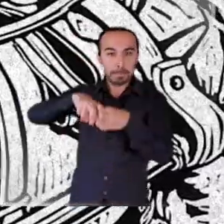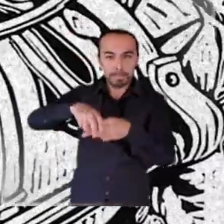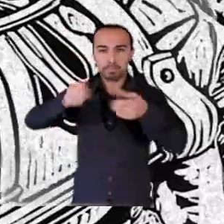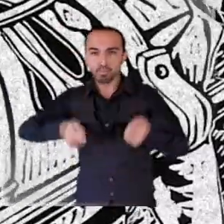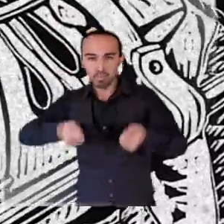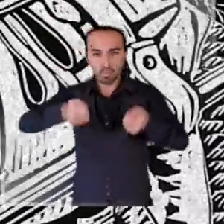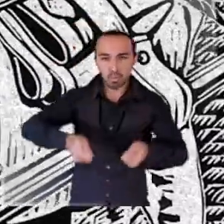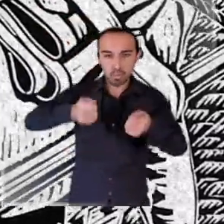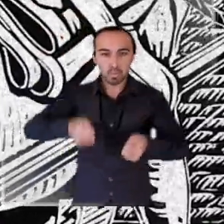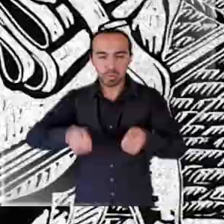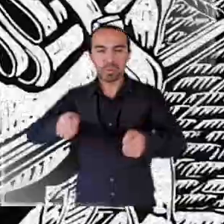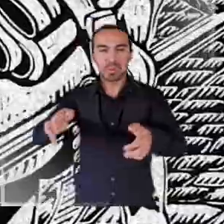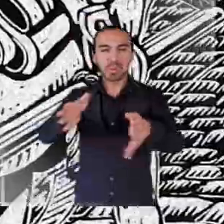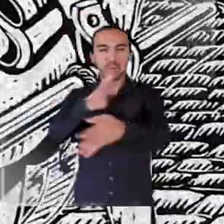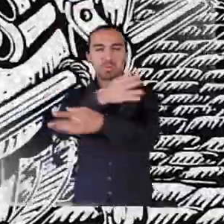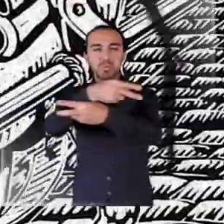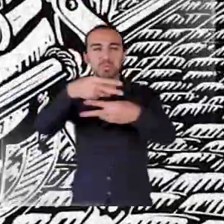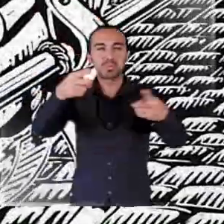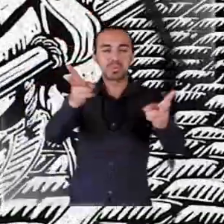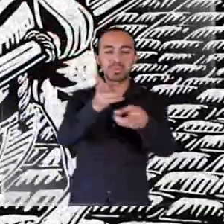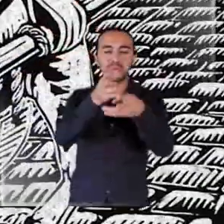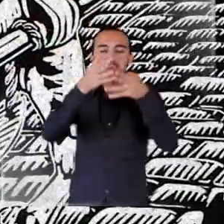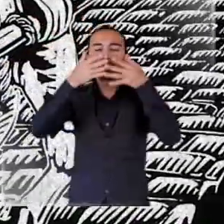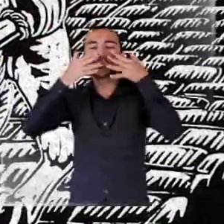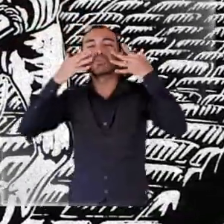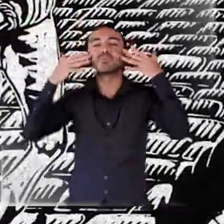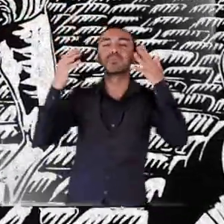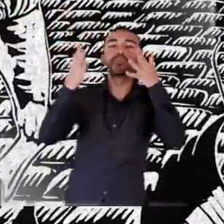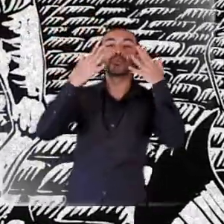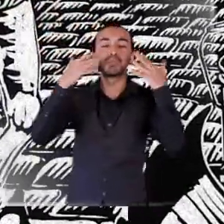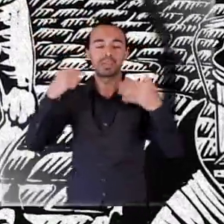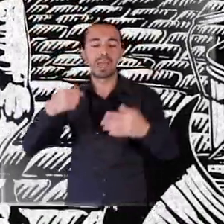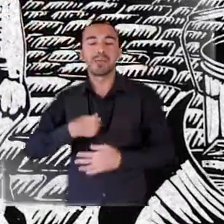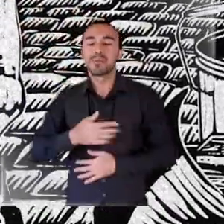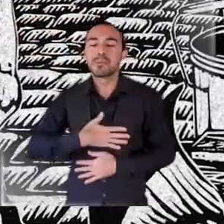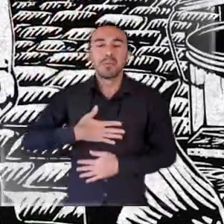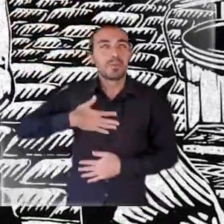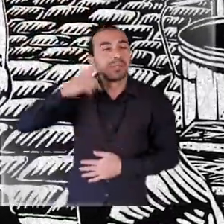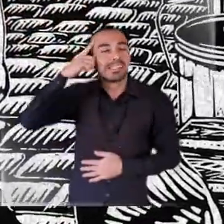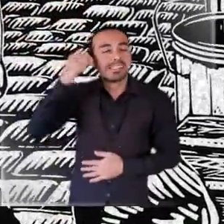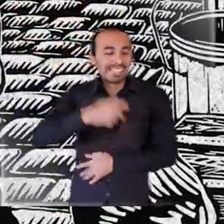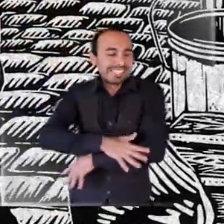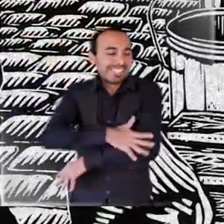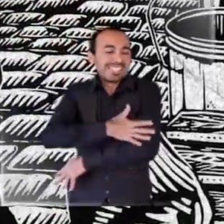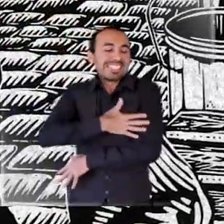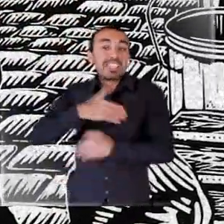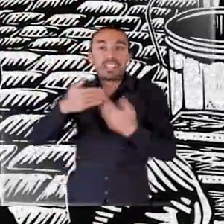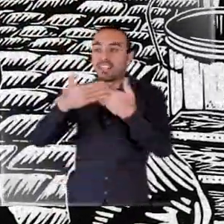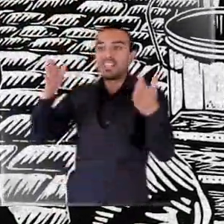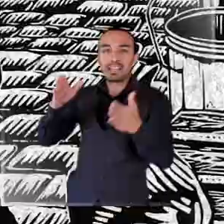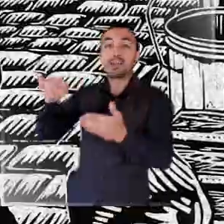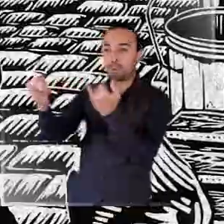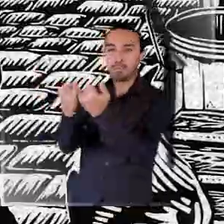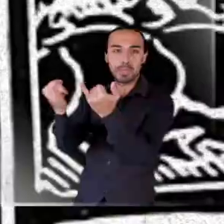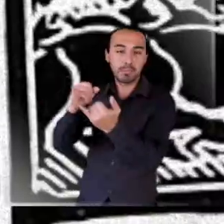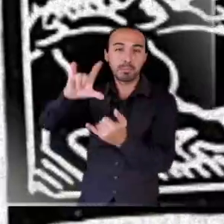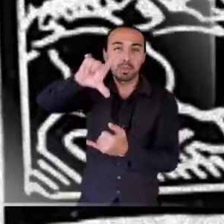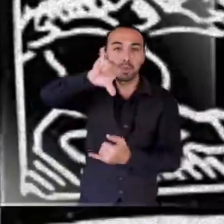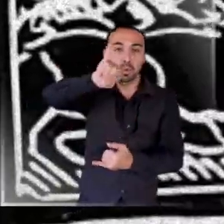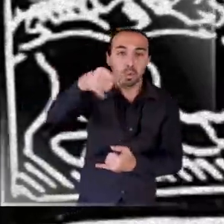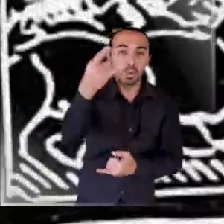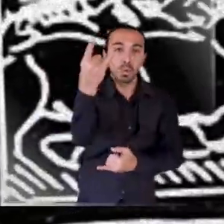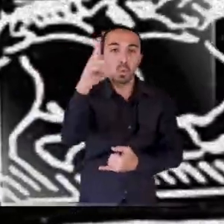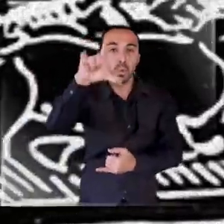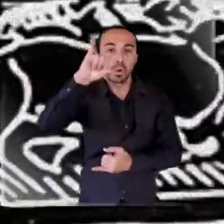Arriba de la carreta se siente la fuerza del viento que nos golpea en la cara. Y ahí siento la libertad total. La Yoli todas